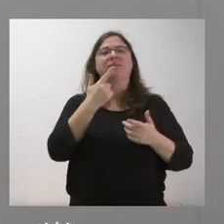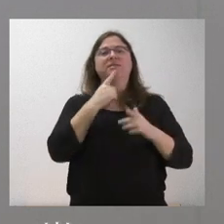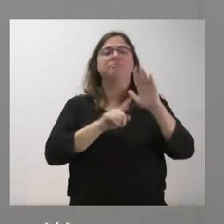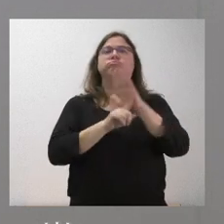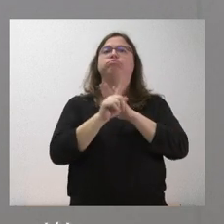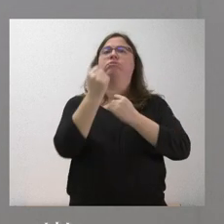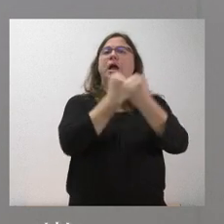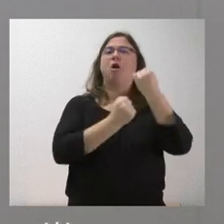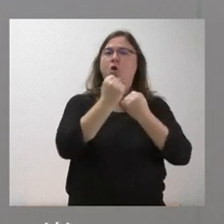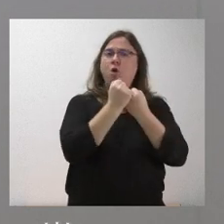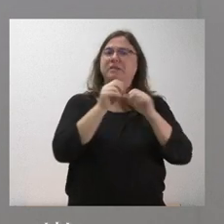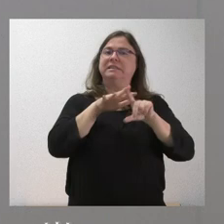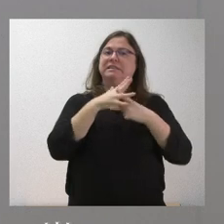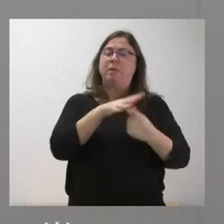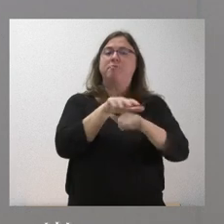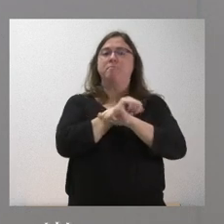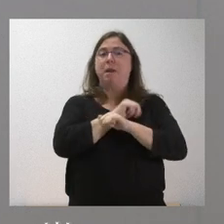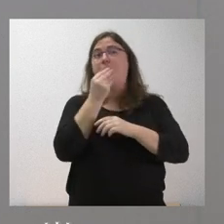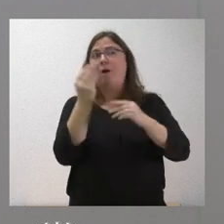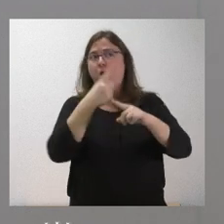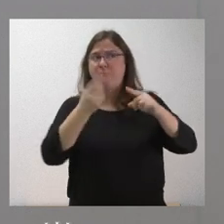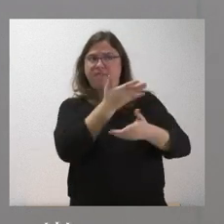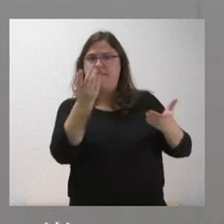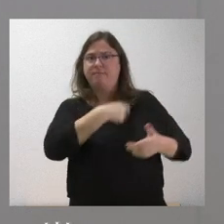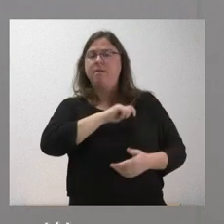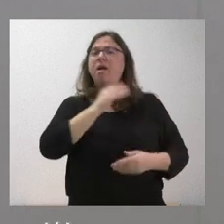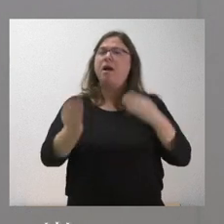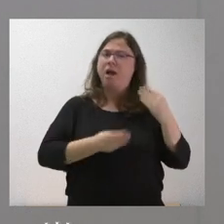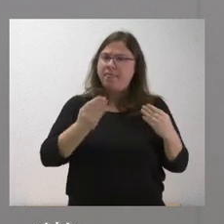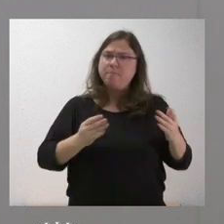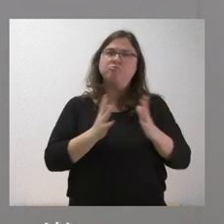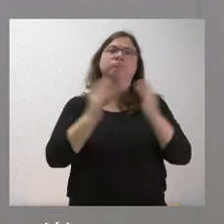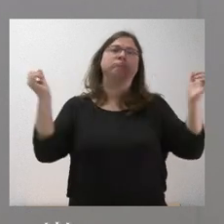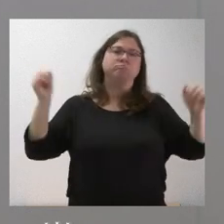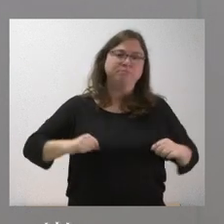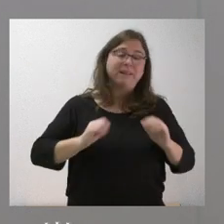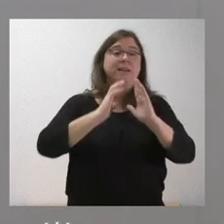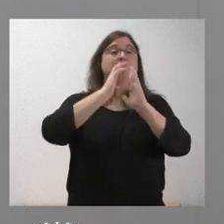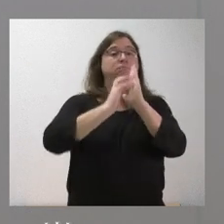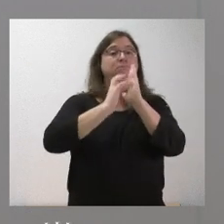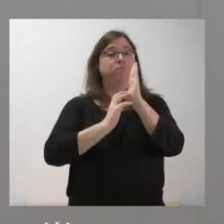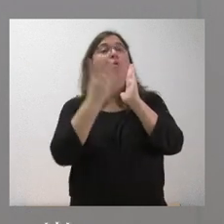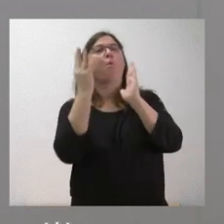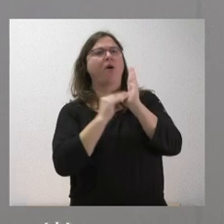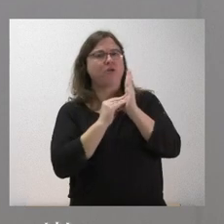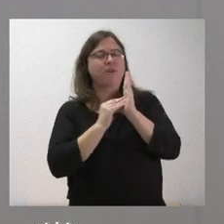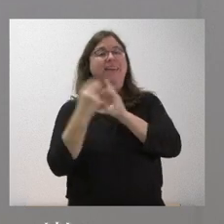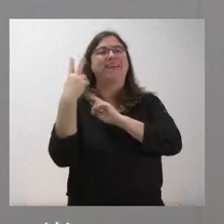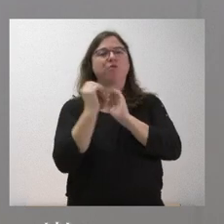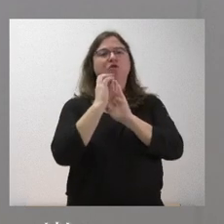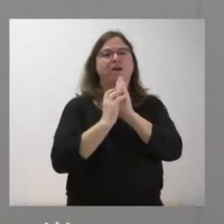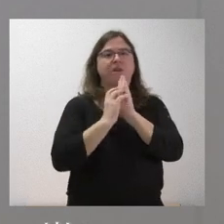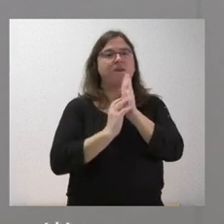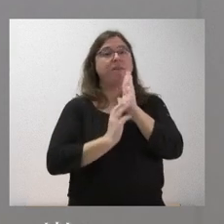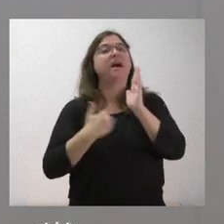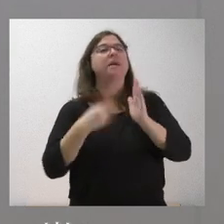imiento económico y una situación de paro mejor que la media lo que hacemos nuevamente es una cuarta rebaja de impuestos en nuestra comunidad Autónoma no